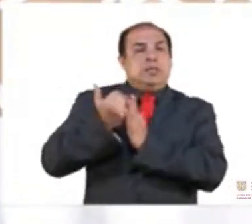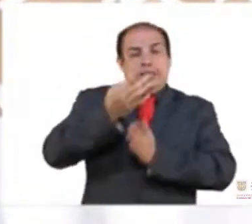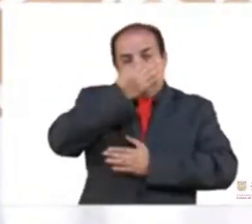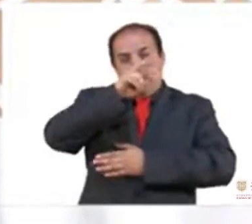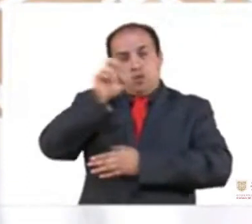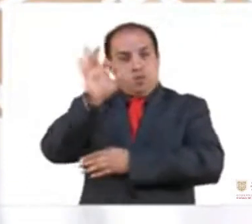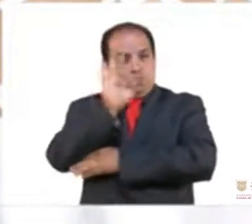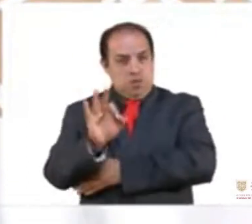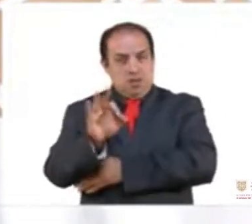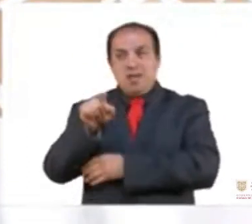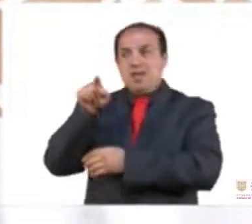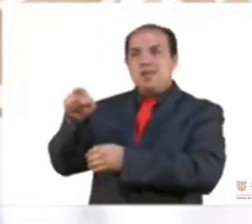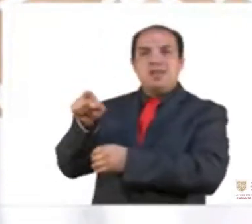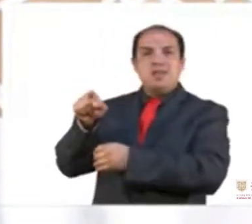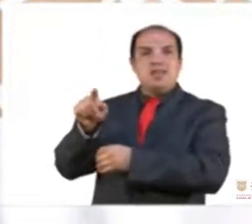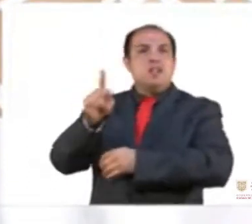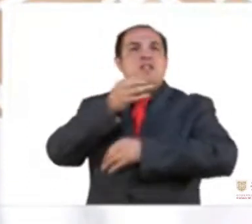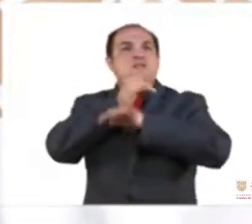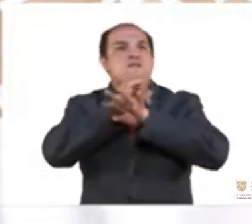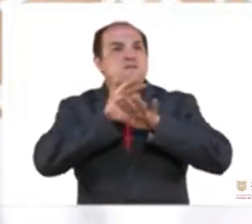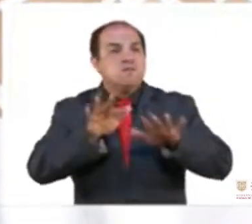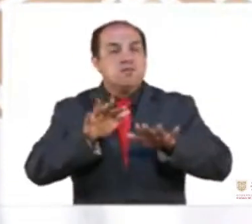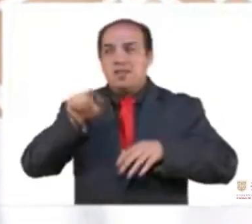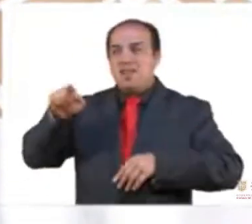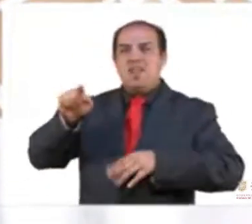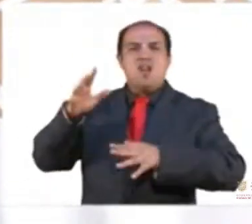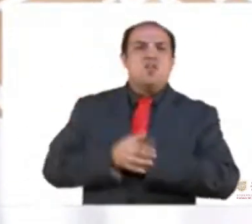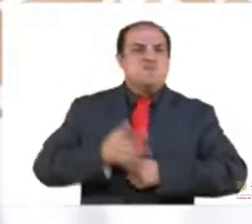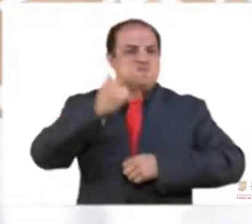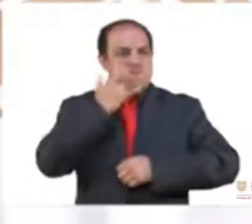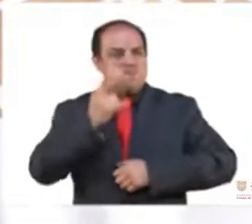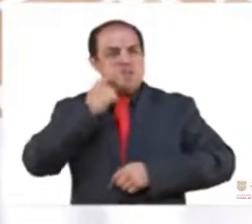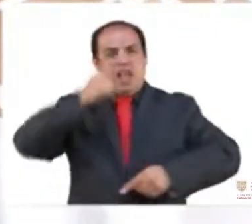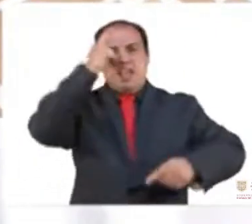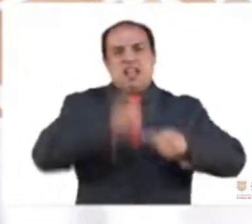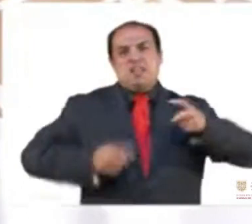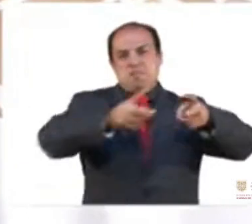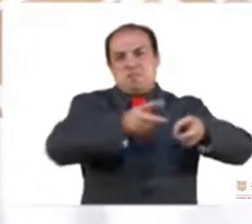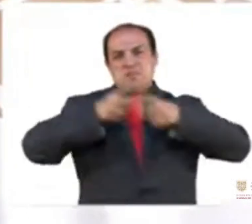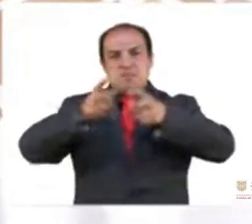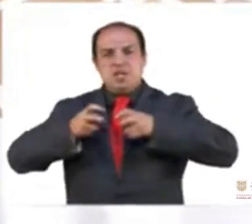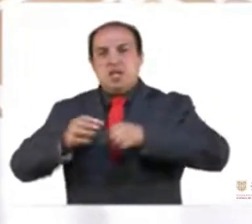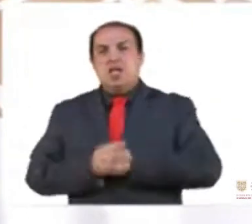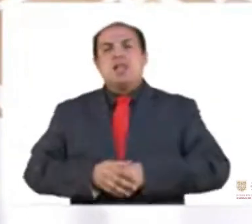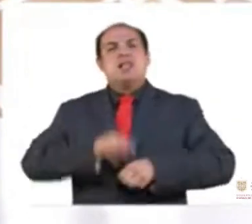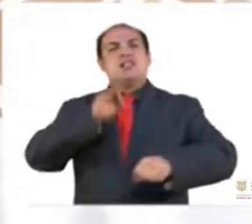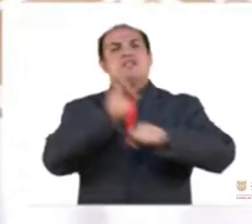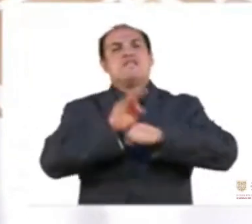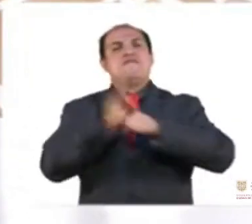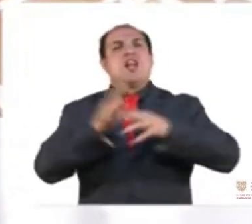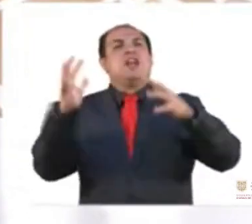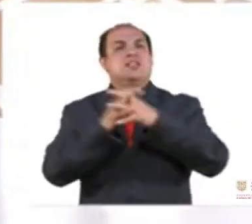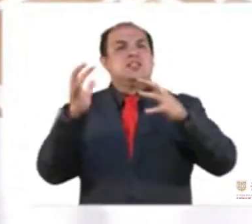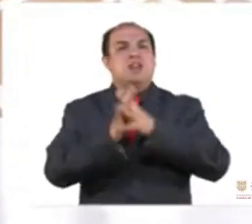se atreve a publicar que él luchó contra la delincuencia y que defiende la guerra contra el narco,